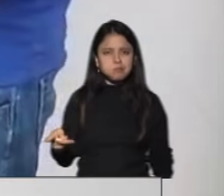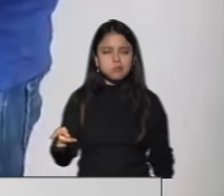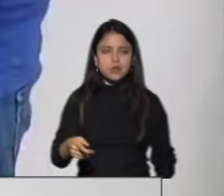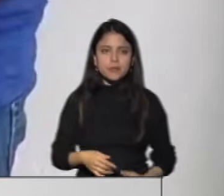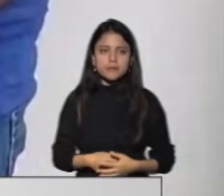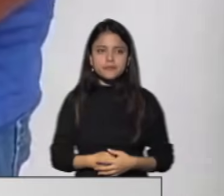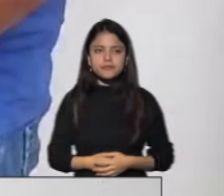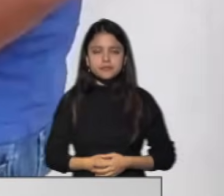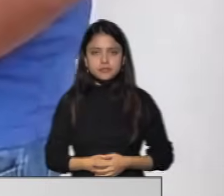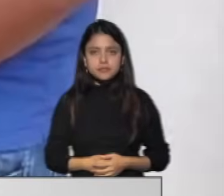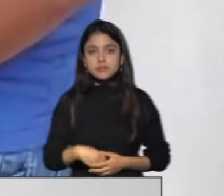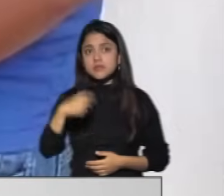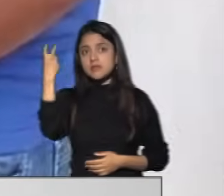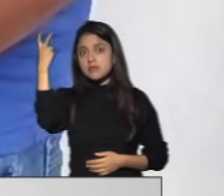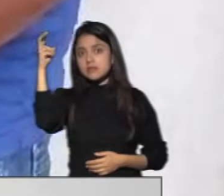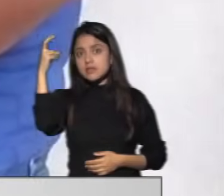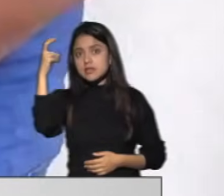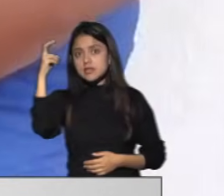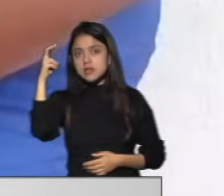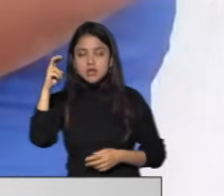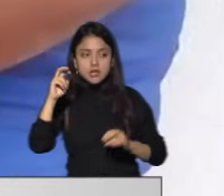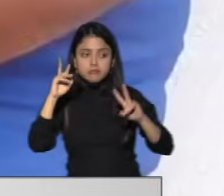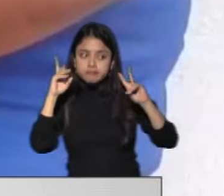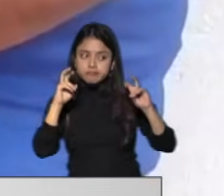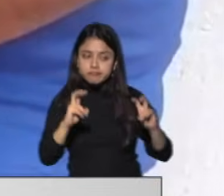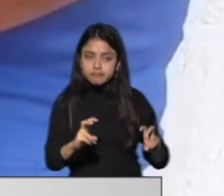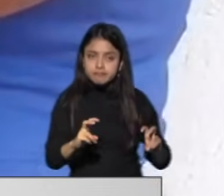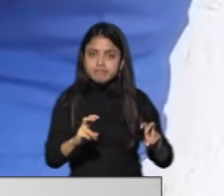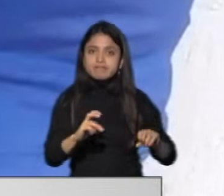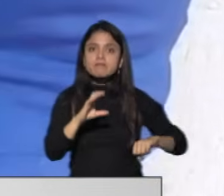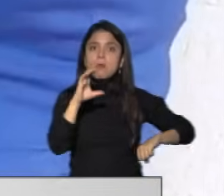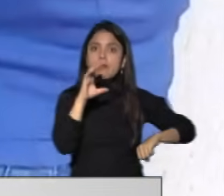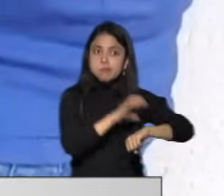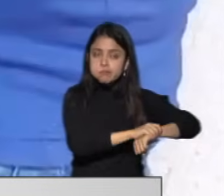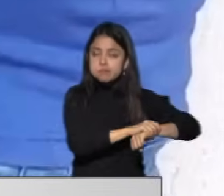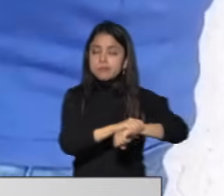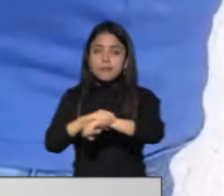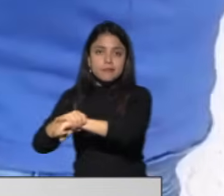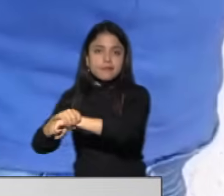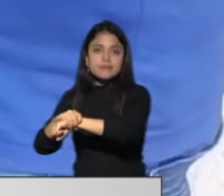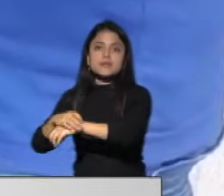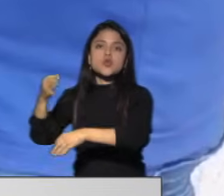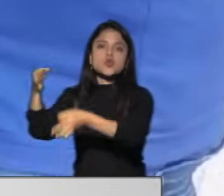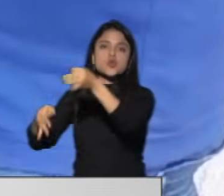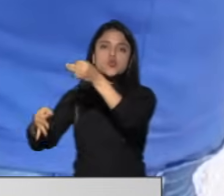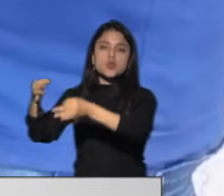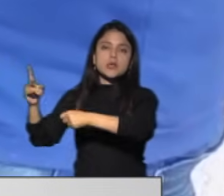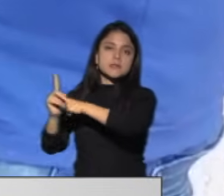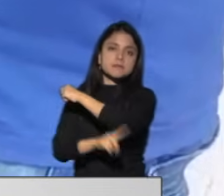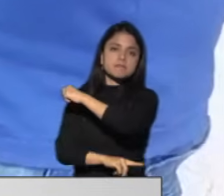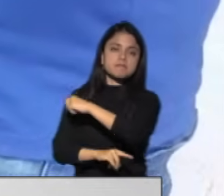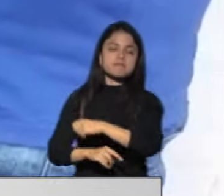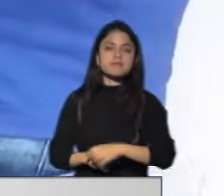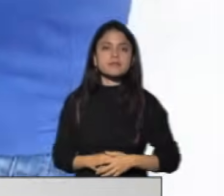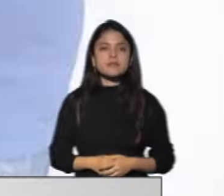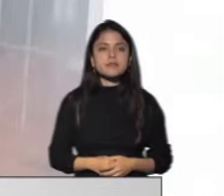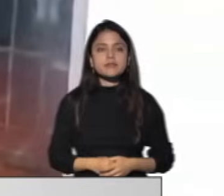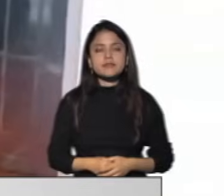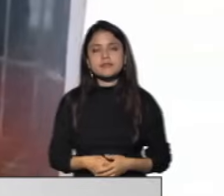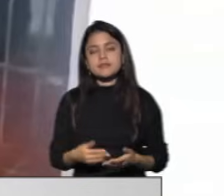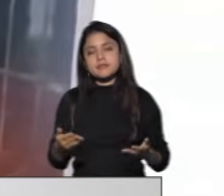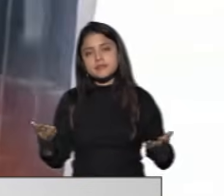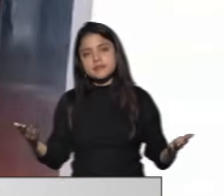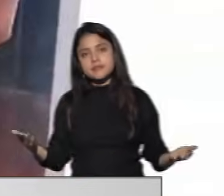la Nación a la espera de que un juez de control de garantías defina su situación. Las autoridades han enviado, por supuesto, el mensaje a